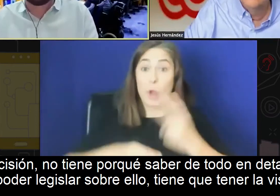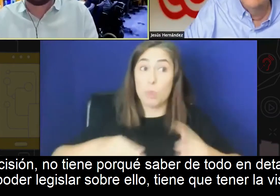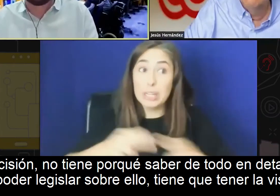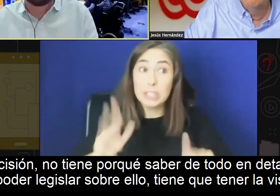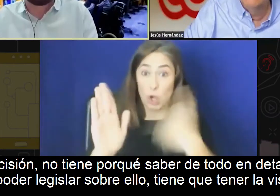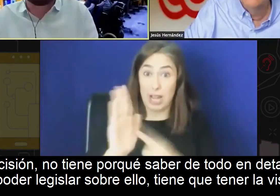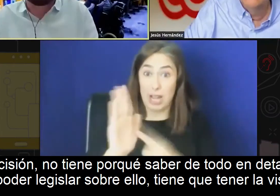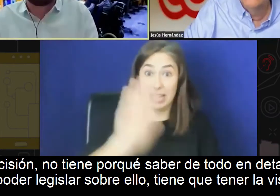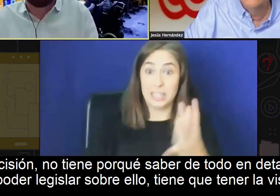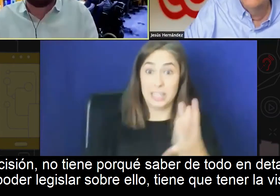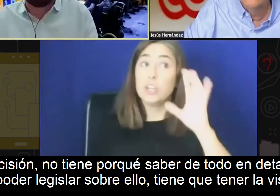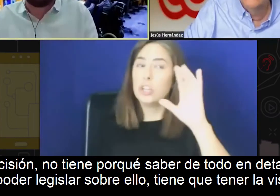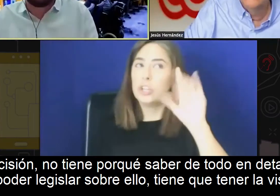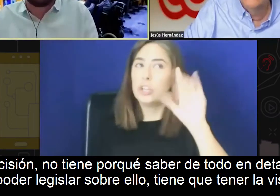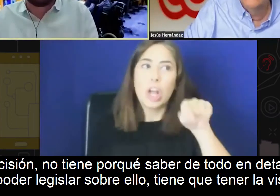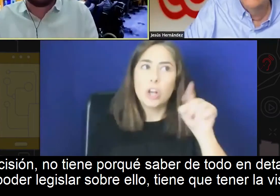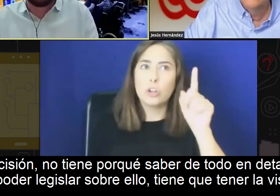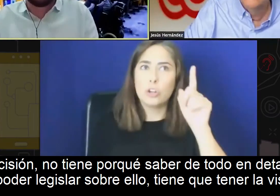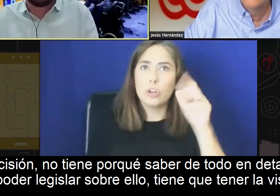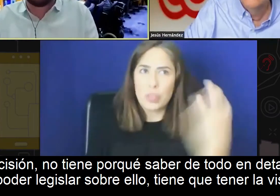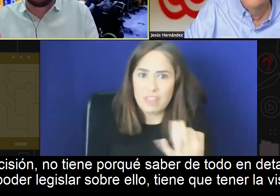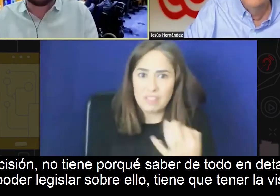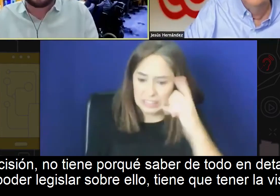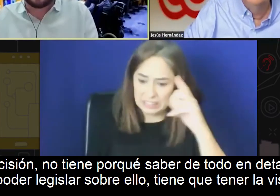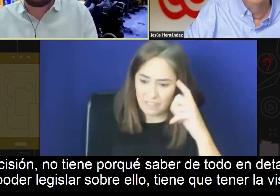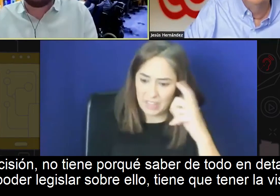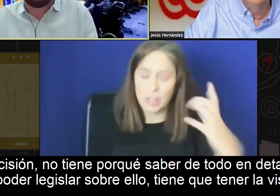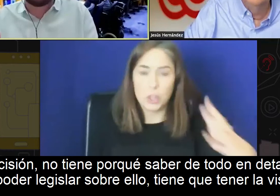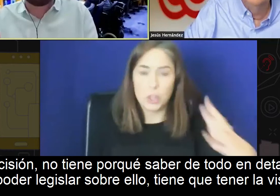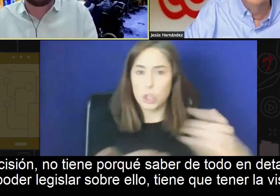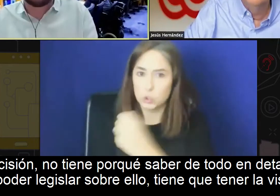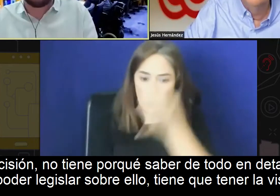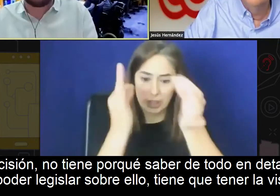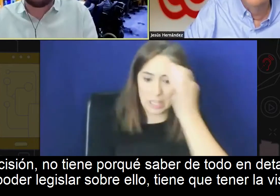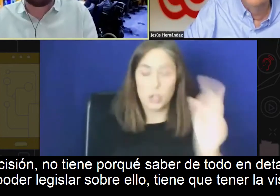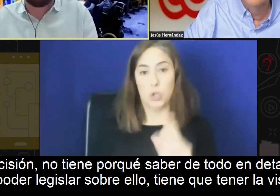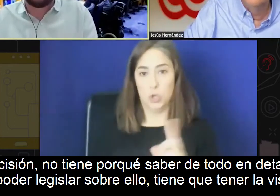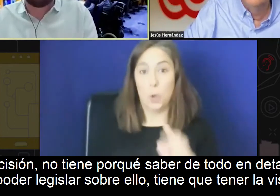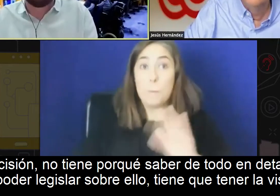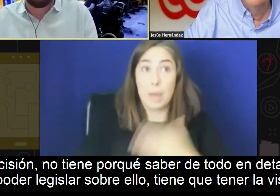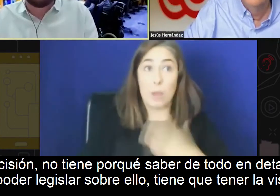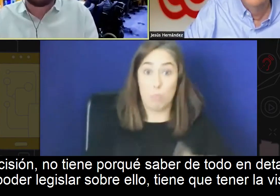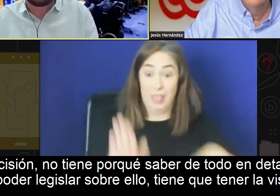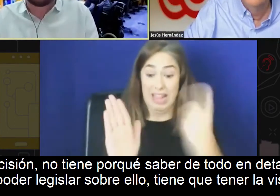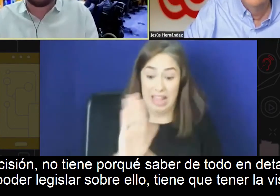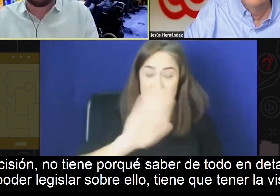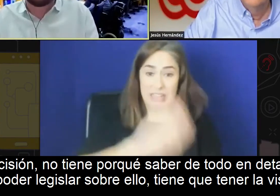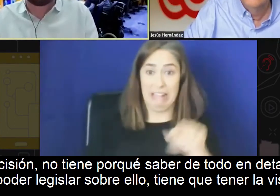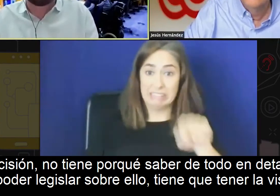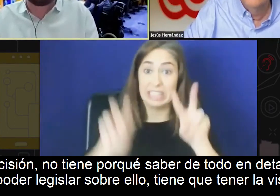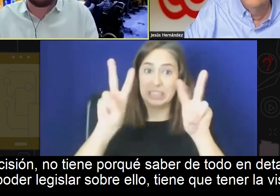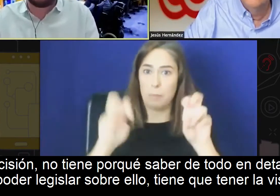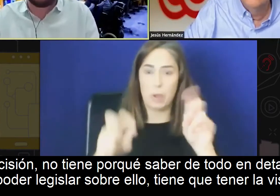qué saber de todo en detalle como para poder legislar sobre ello. Tiene que tener